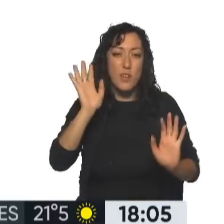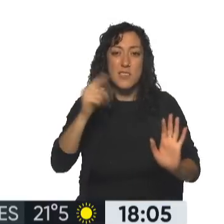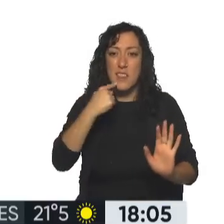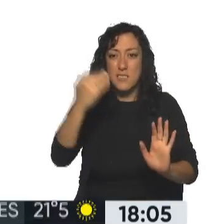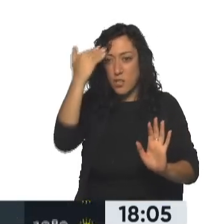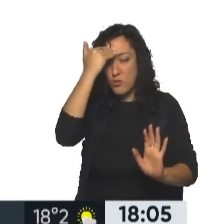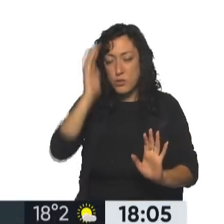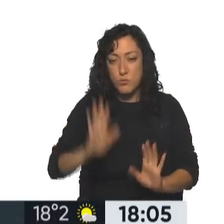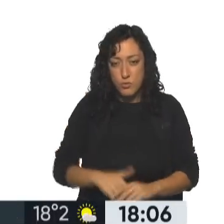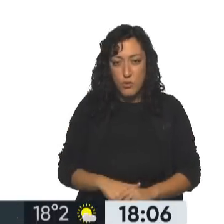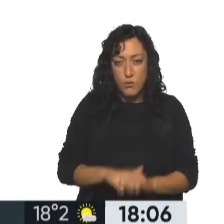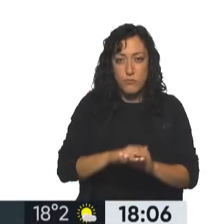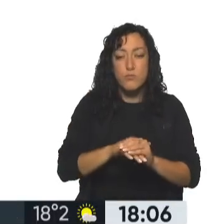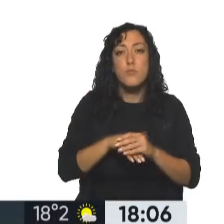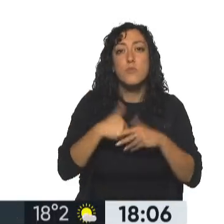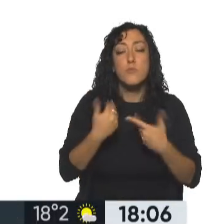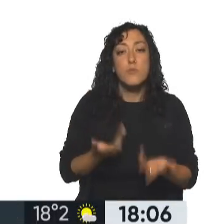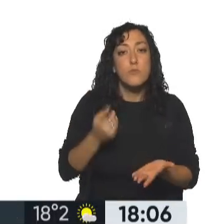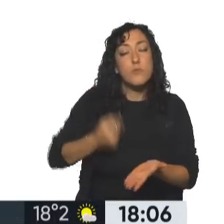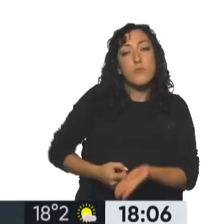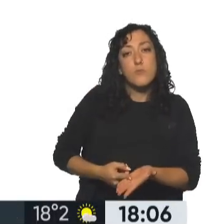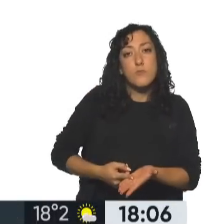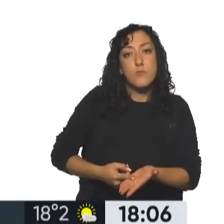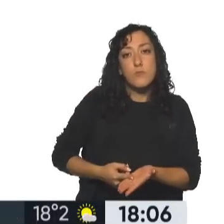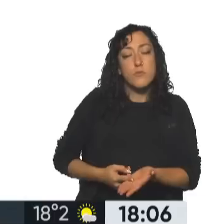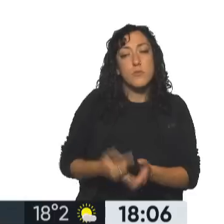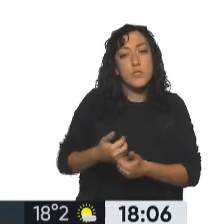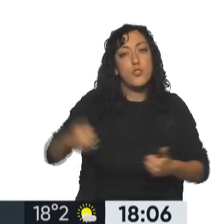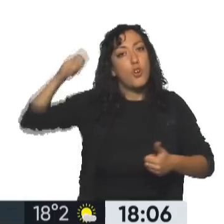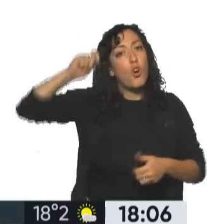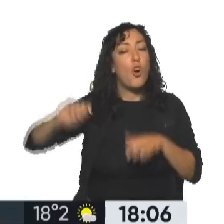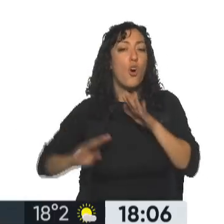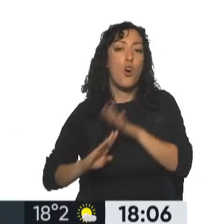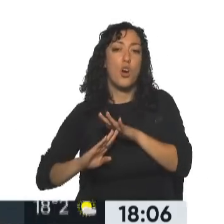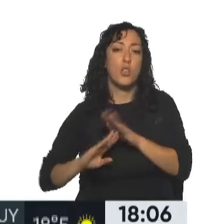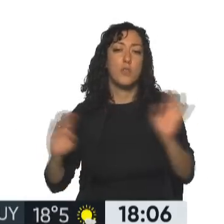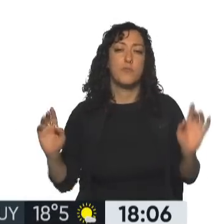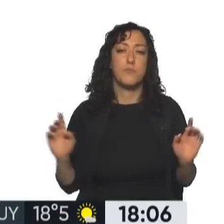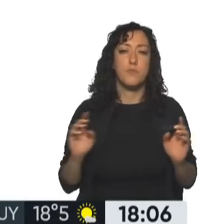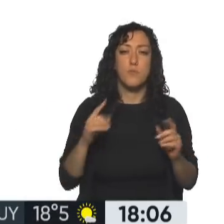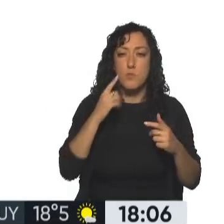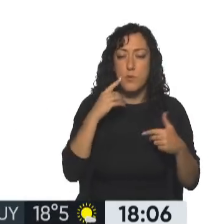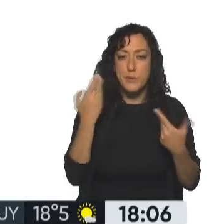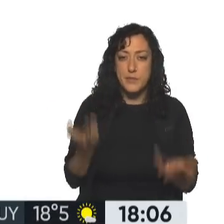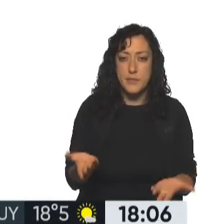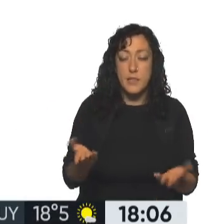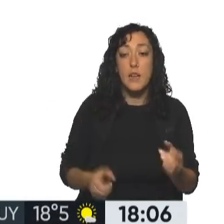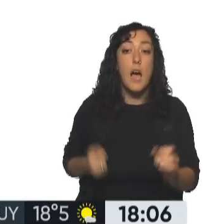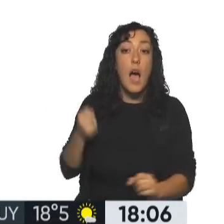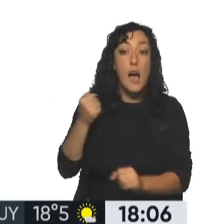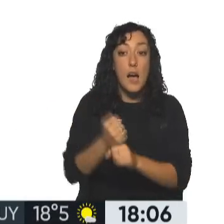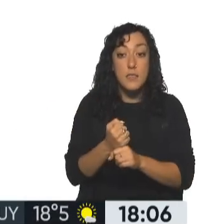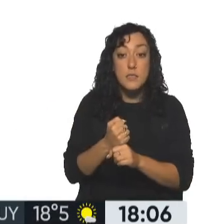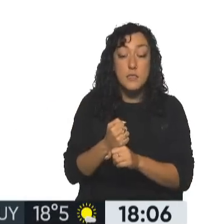Constitución. Bueno, la Corte resolvió esto que está viendo ahí, lo vamos a mostrar así ligeramente, hasta llegar a un momento. ¿Qué es lo